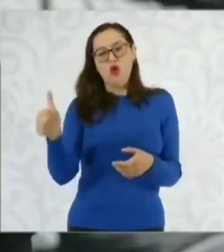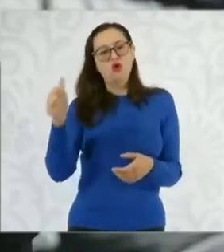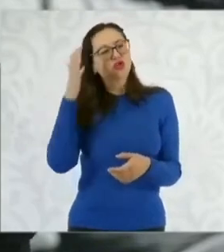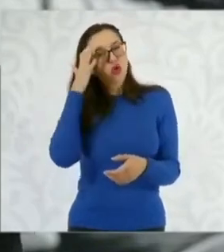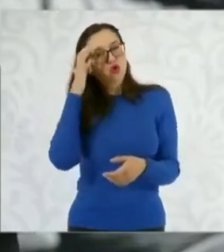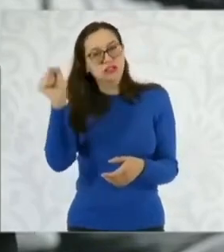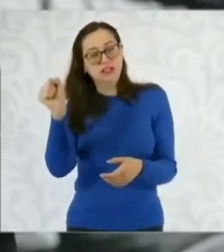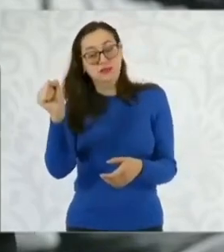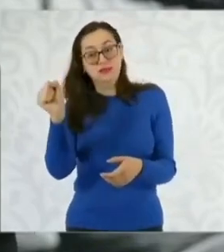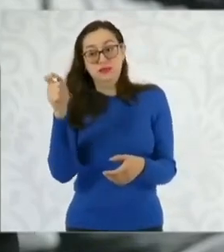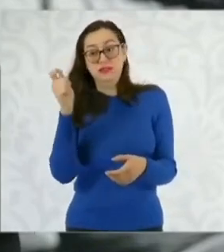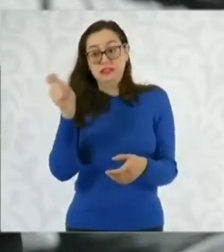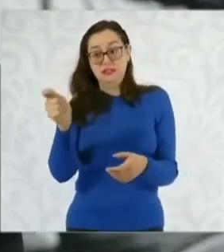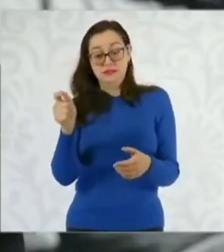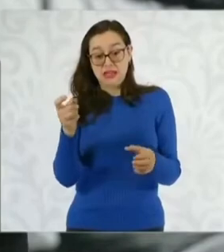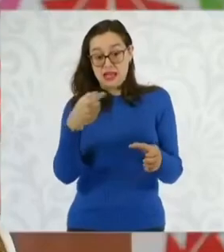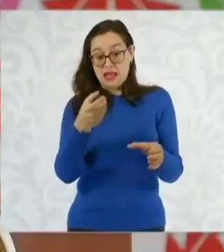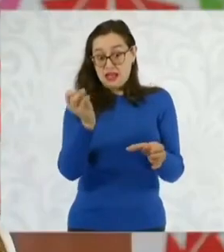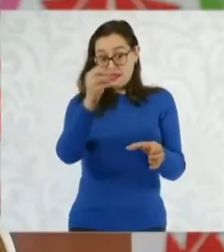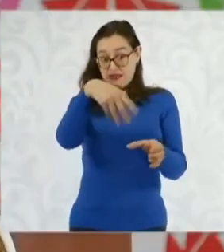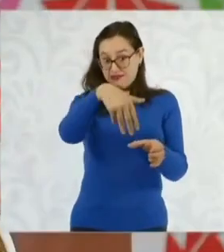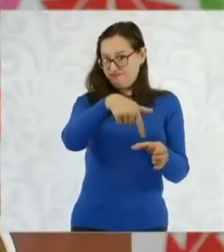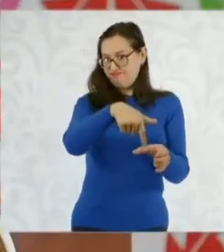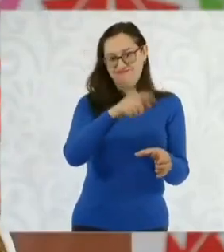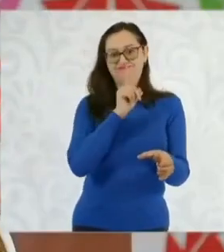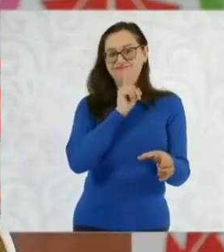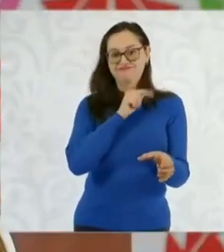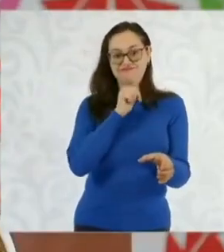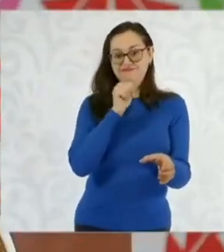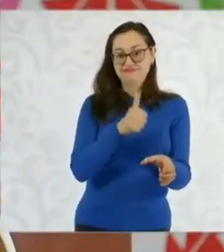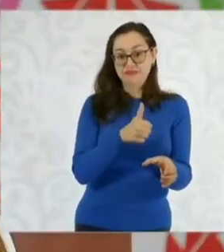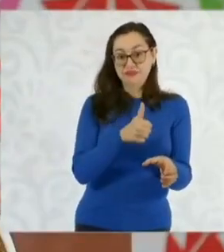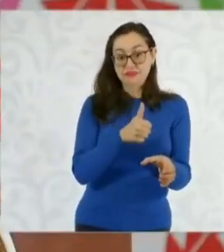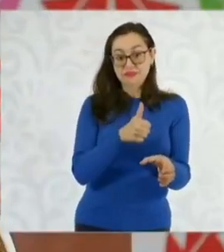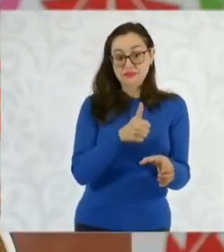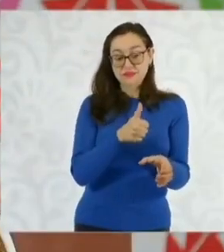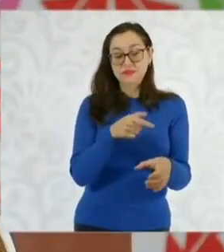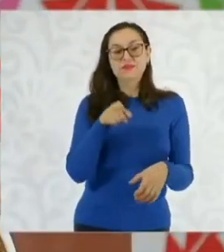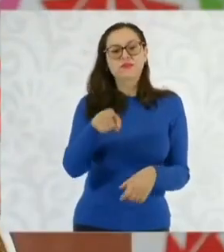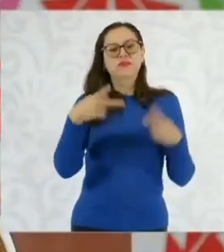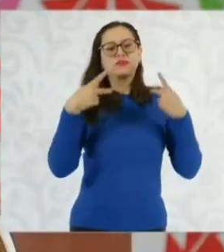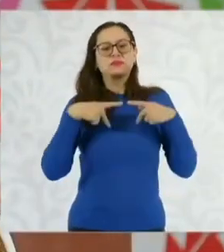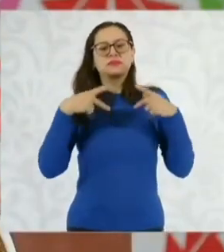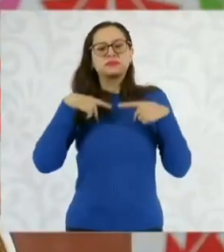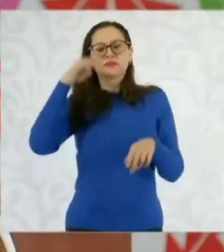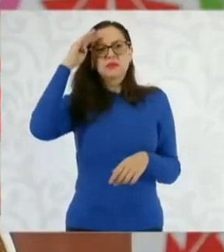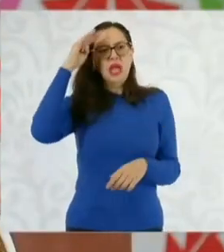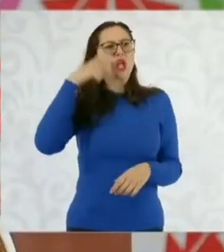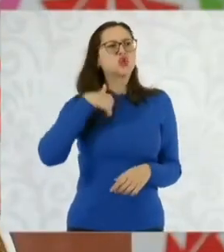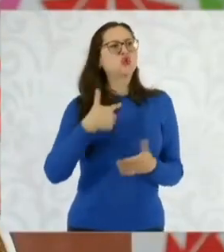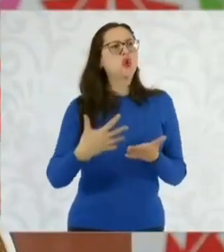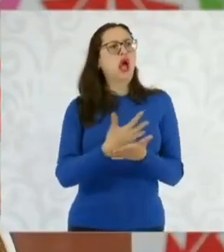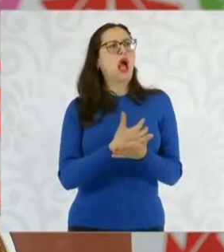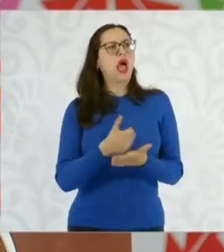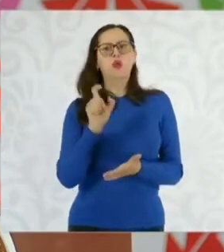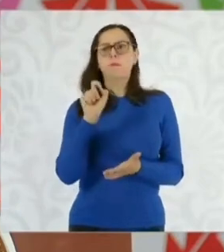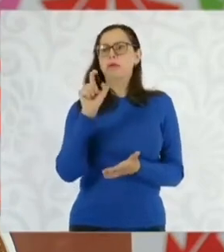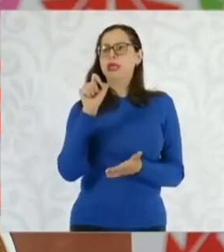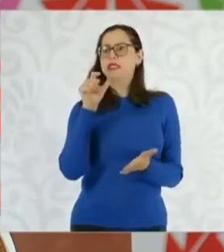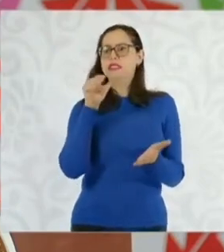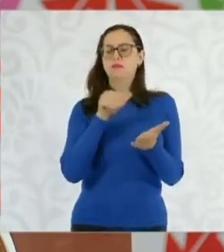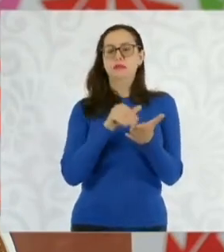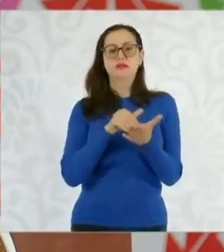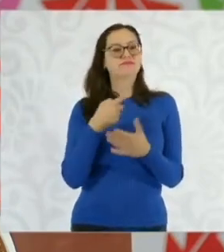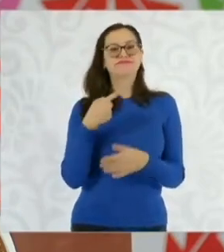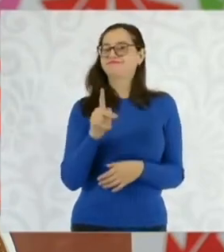cosa, eso no se integra al salario. Entonces esa persona puede pensar que está ganando 20,000 pesos, pero lo tienen registrado